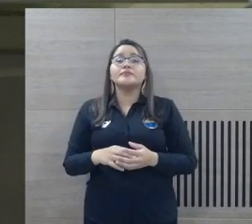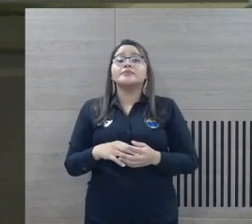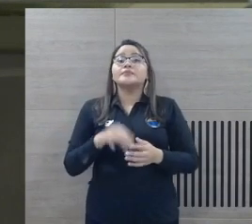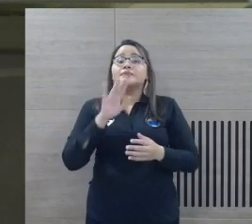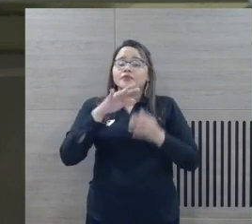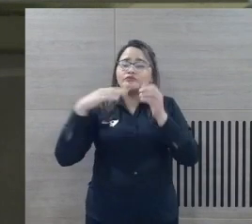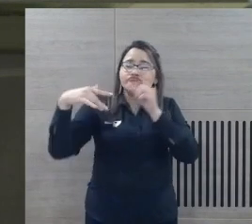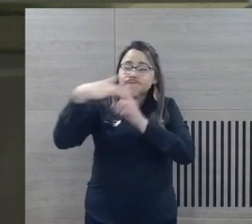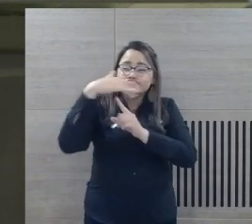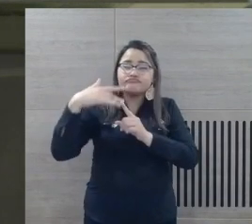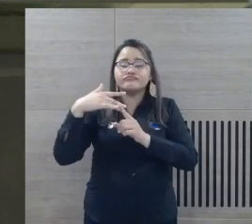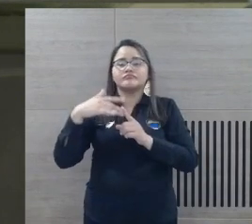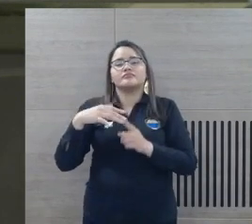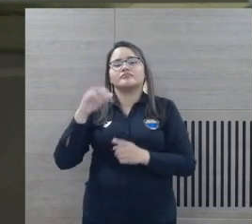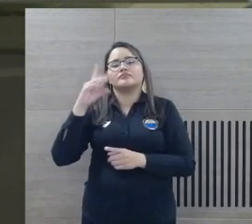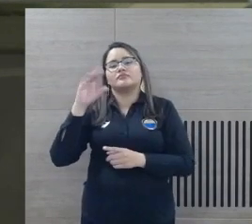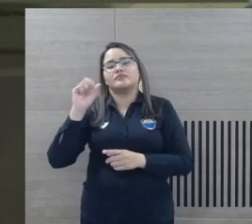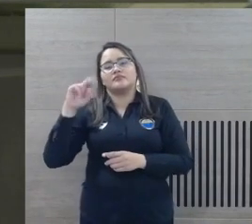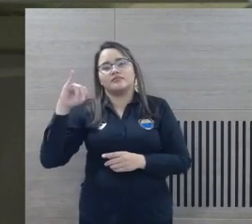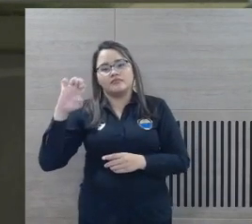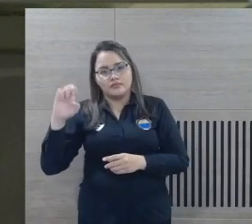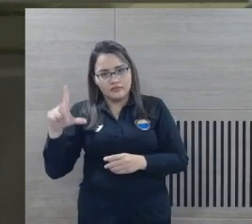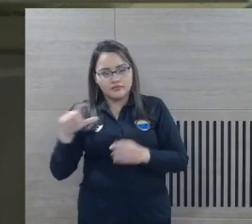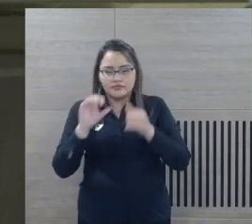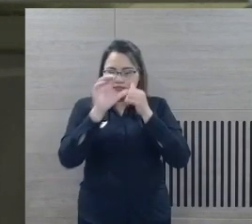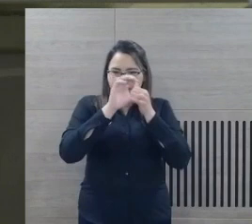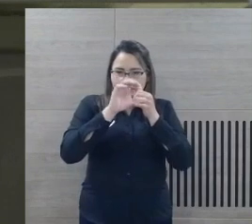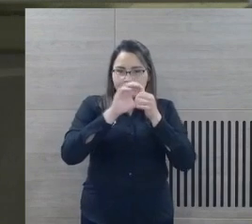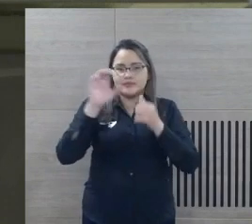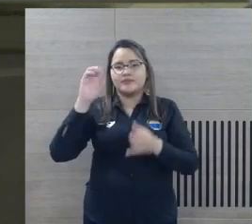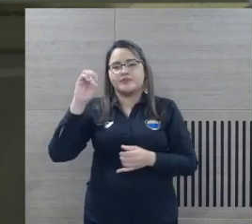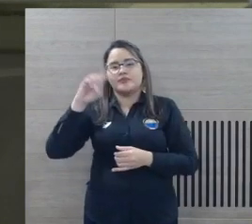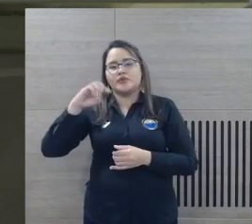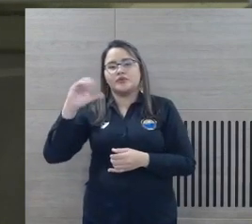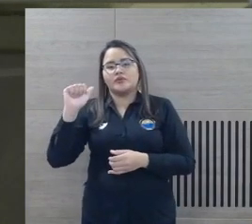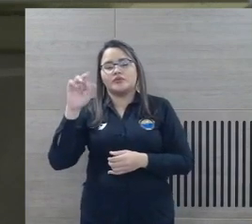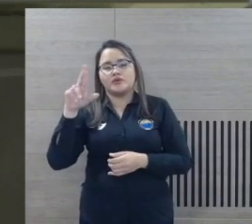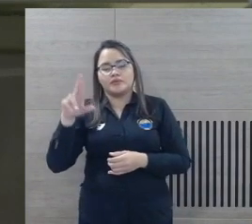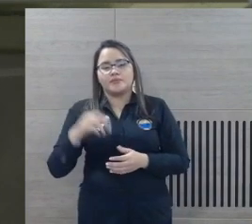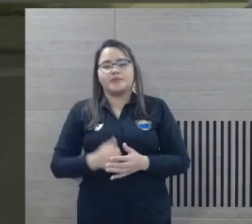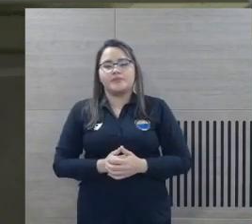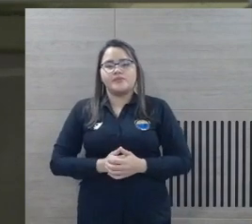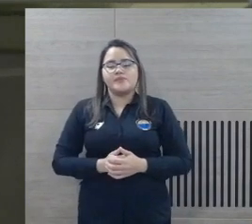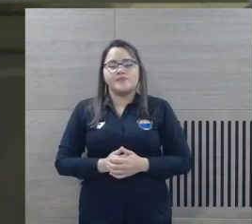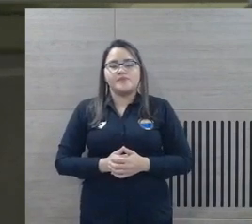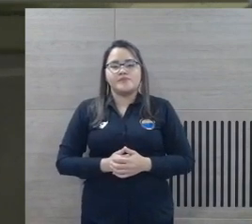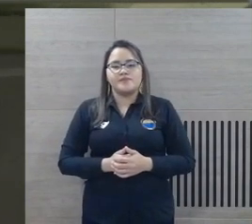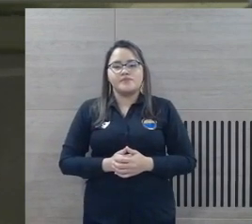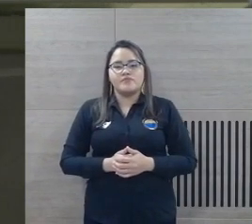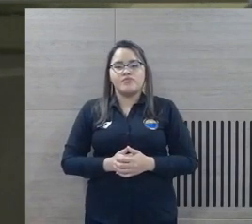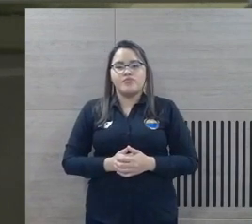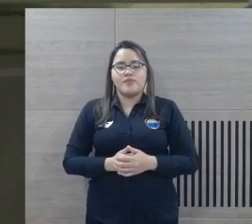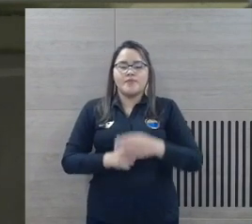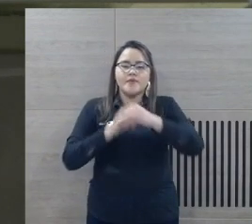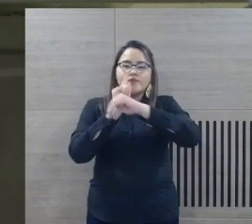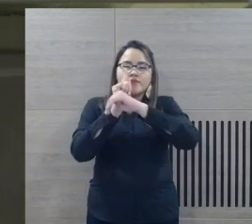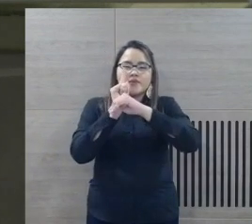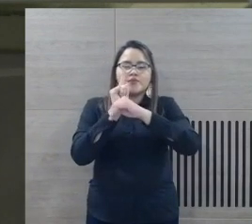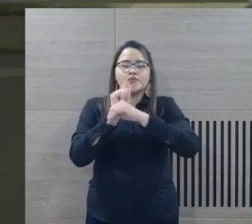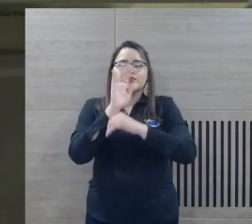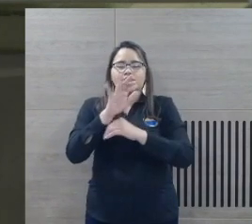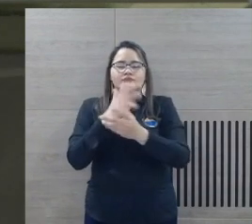Pérez Ampayo. Facultad de Ciencias Empresariales y Económicas, Douglas Díaz Verdugo, profesional en